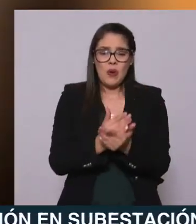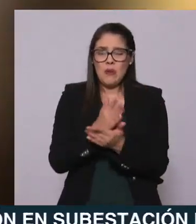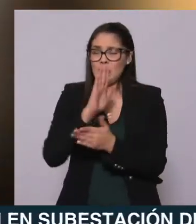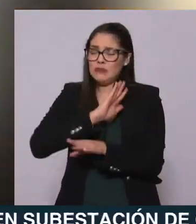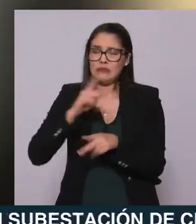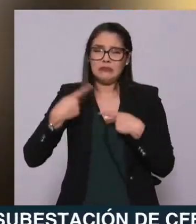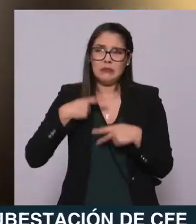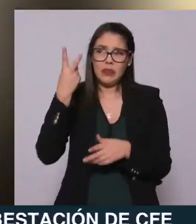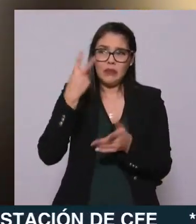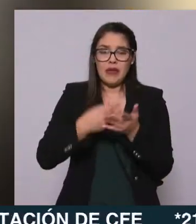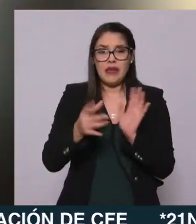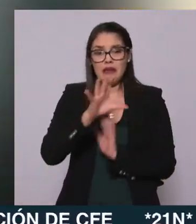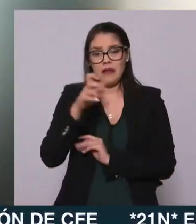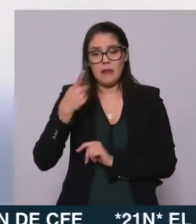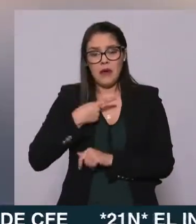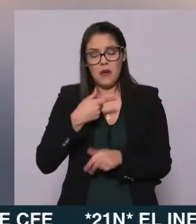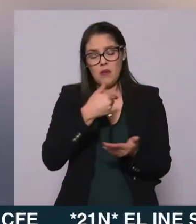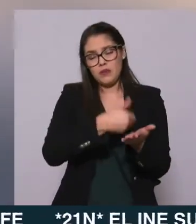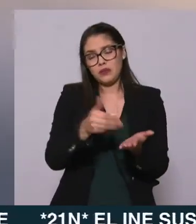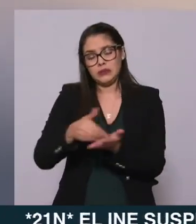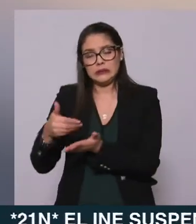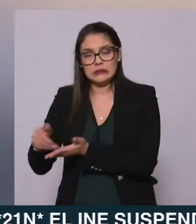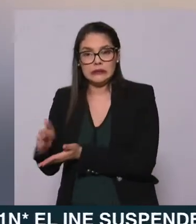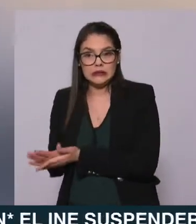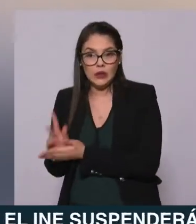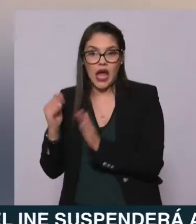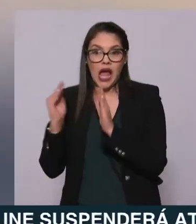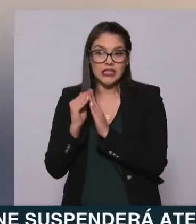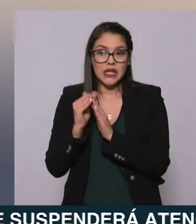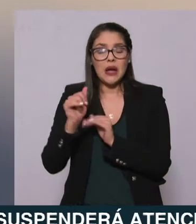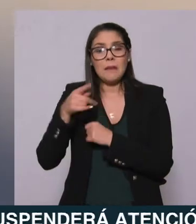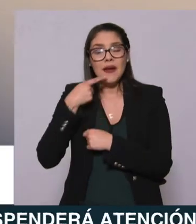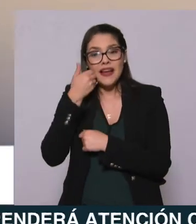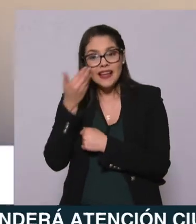a 2.500 personas. La población que quiso regresar a su